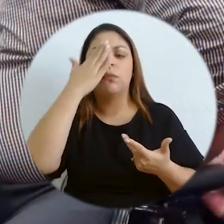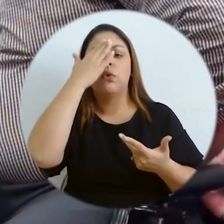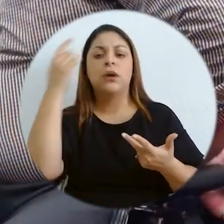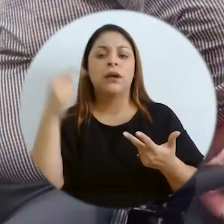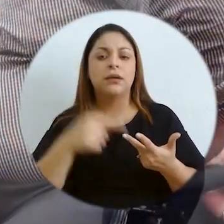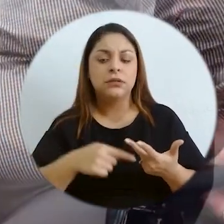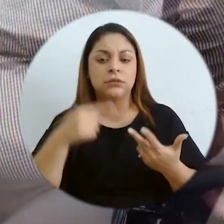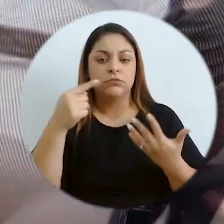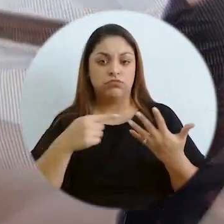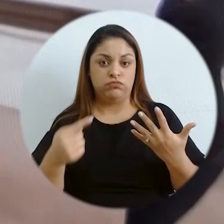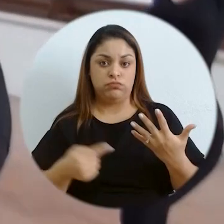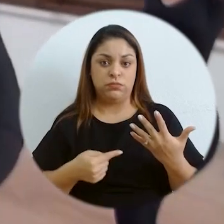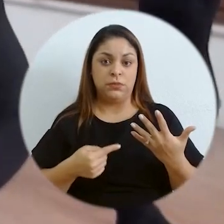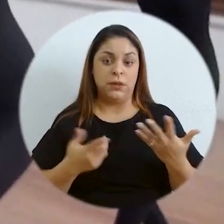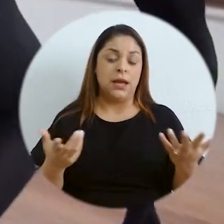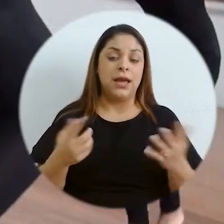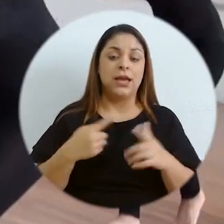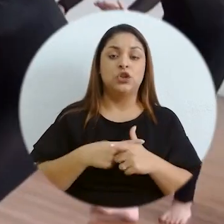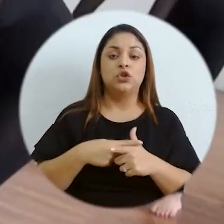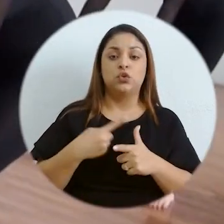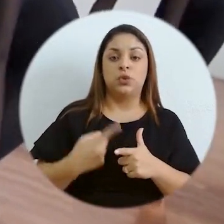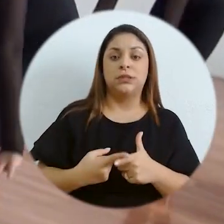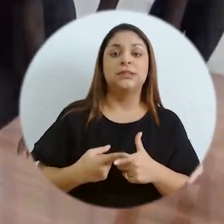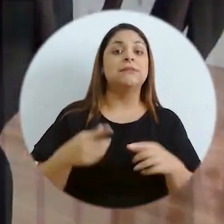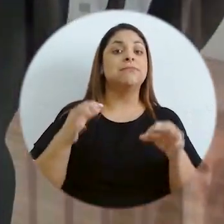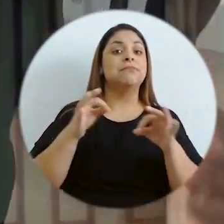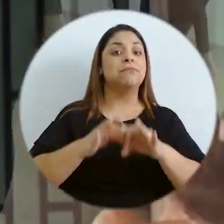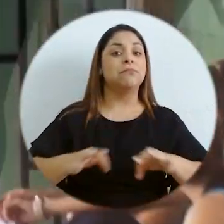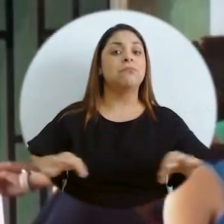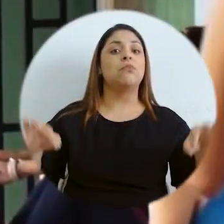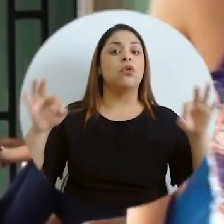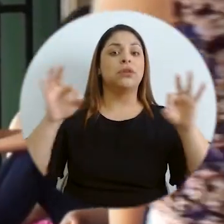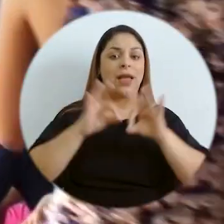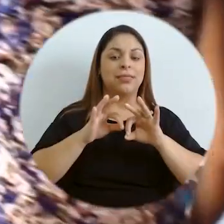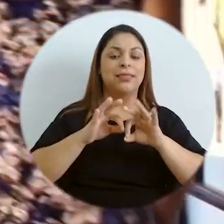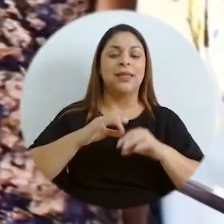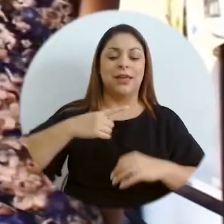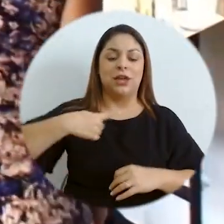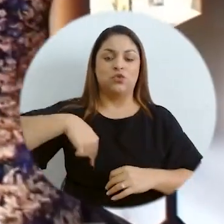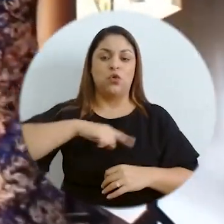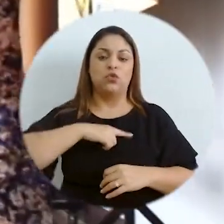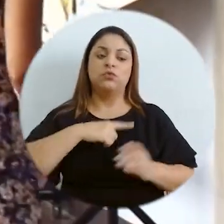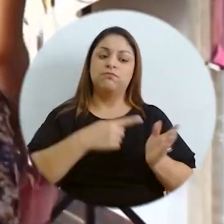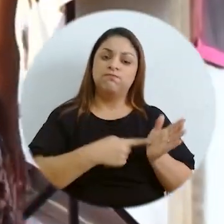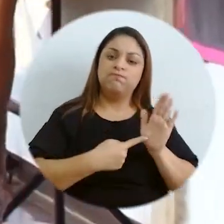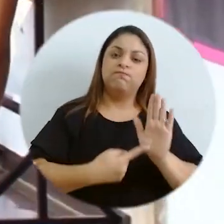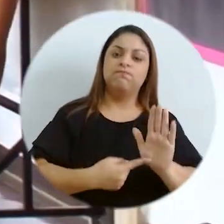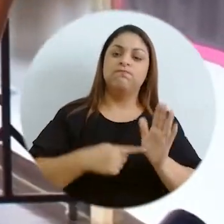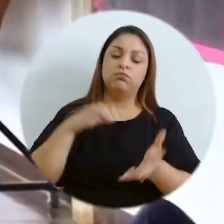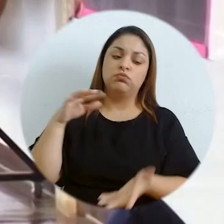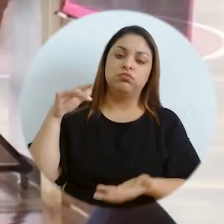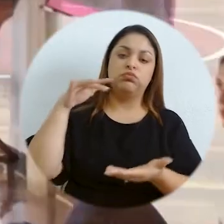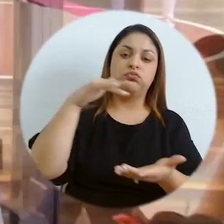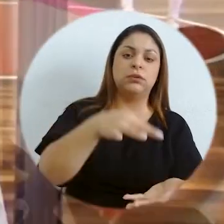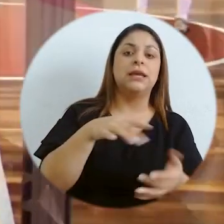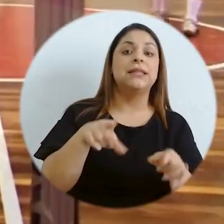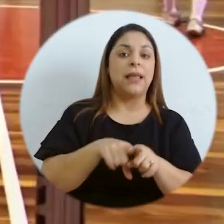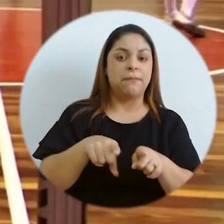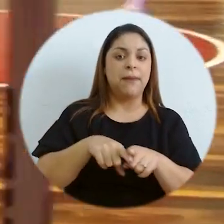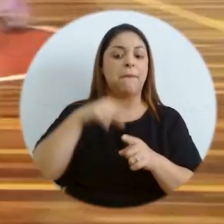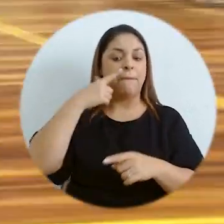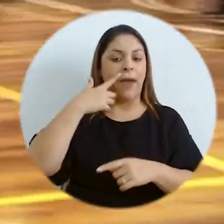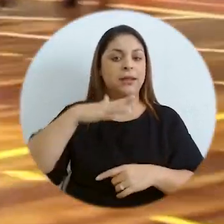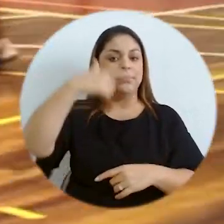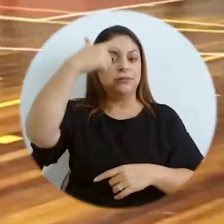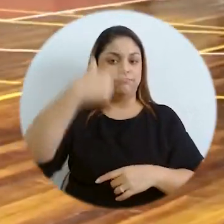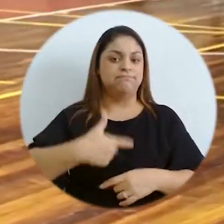una cuestión fundamental, esto de la mujer del César, no solamente no, tiene que ser, sino tiene que parecer, y tenéis